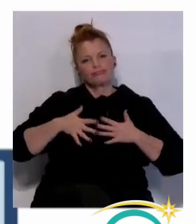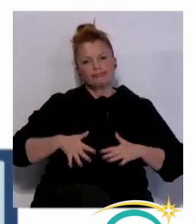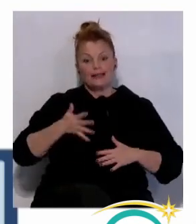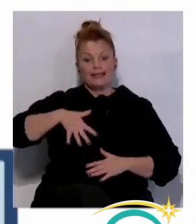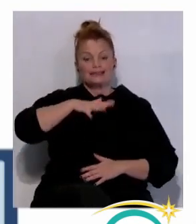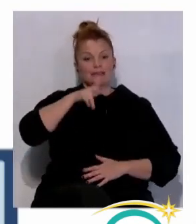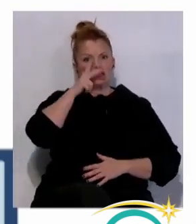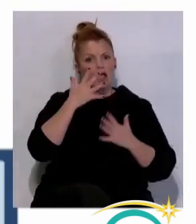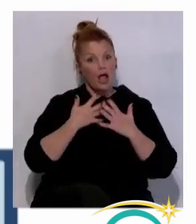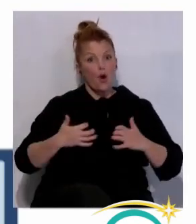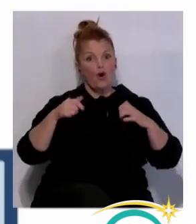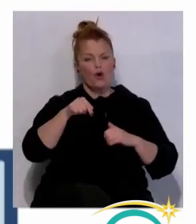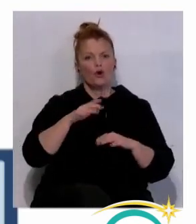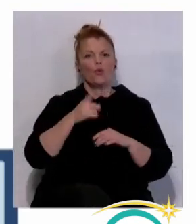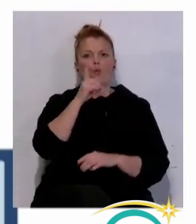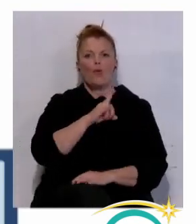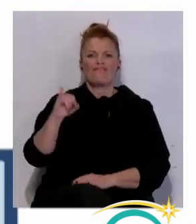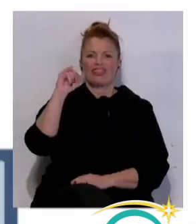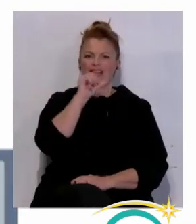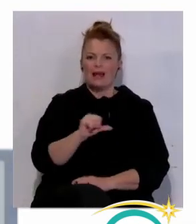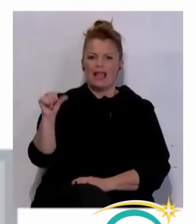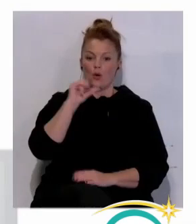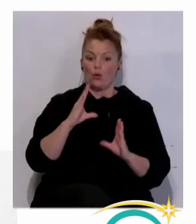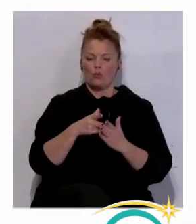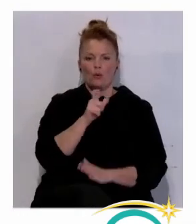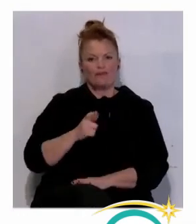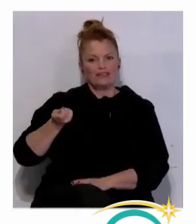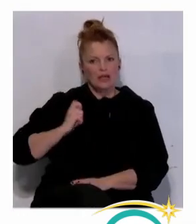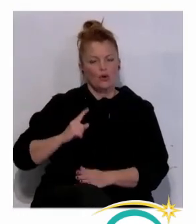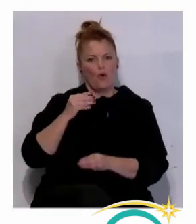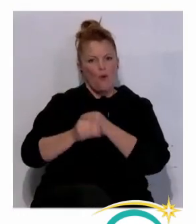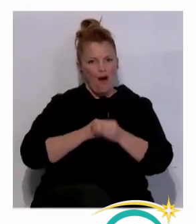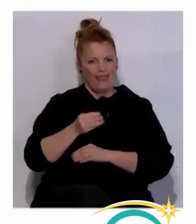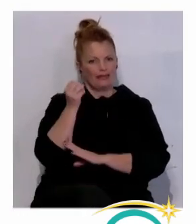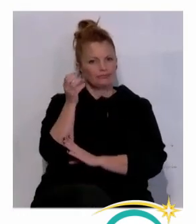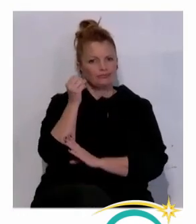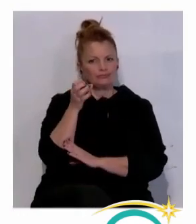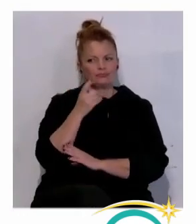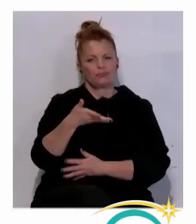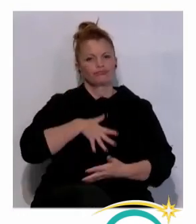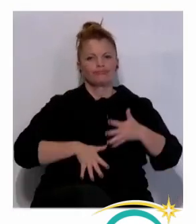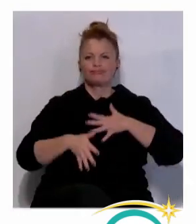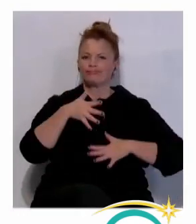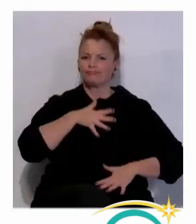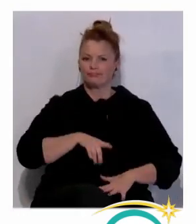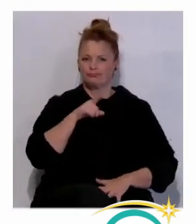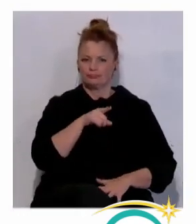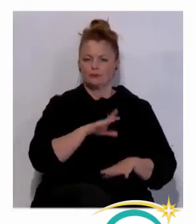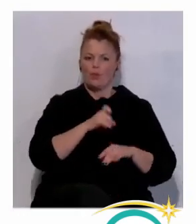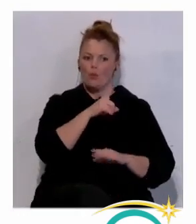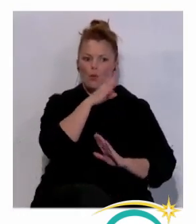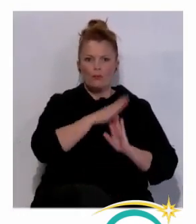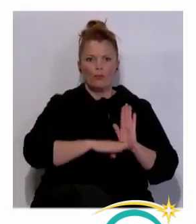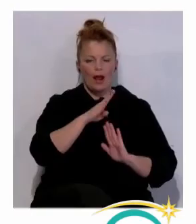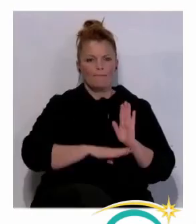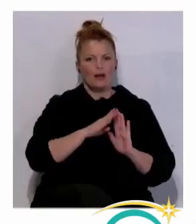de acto hacemos una charla una vez a la semana, que un grupo de profesionales nos va realizando. Entonces, todo eso se complementa estupendamente en un programa